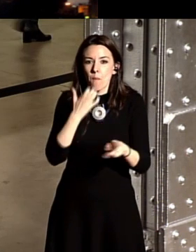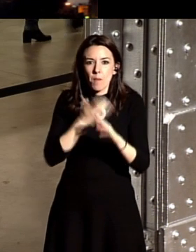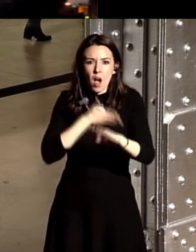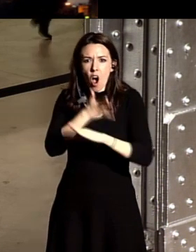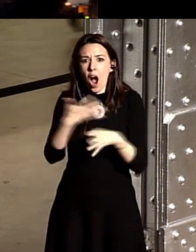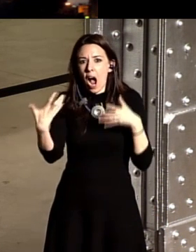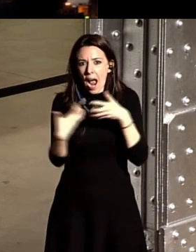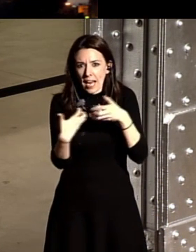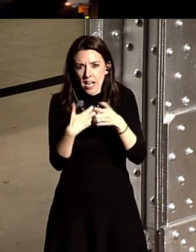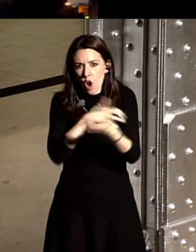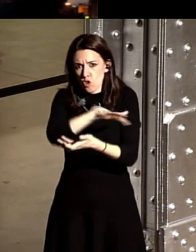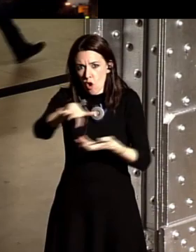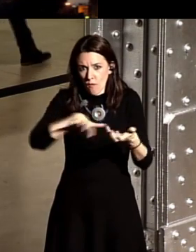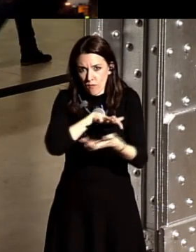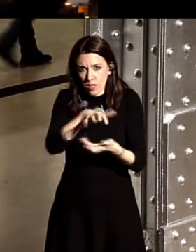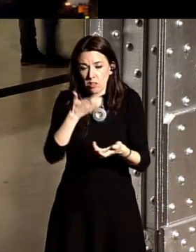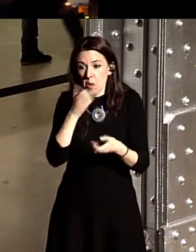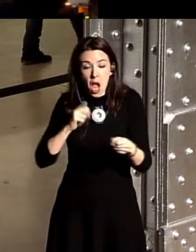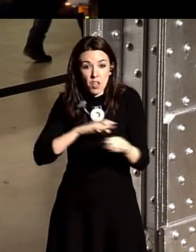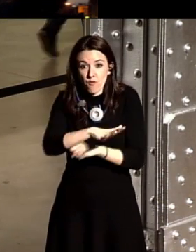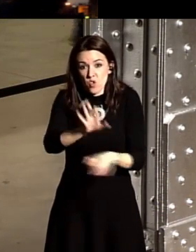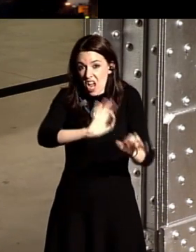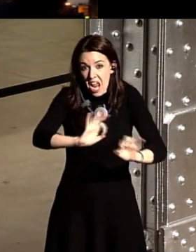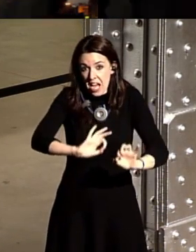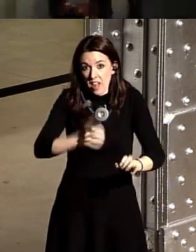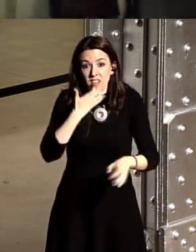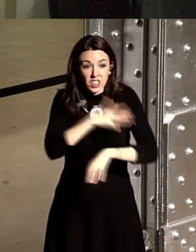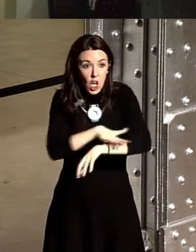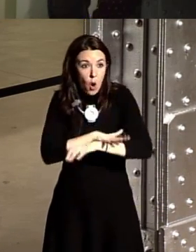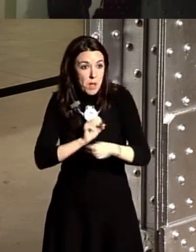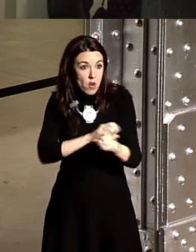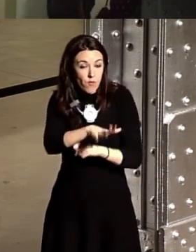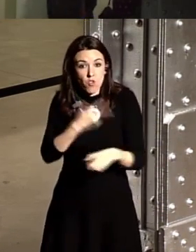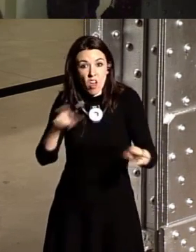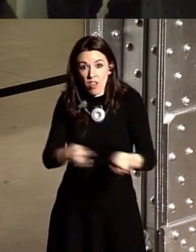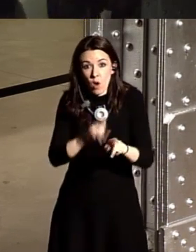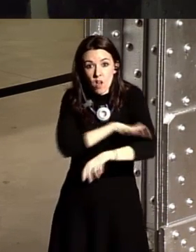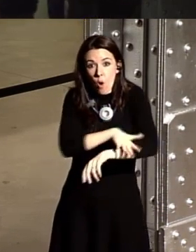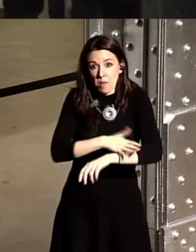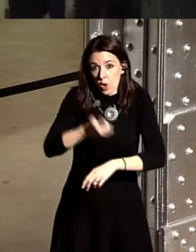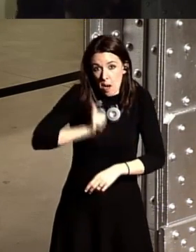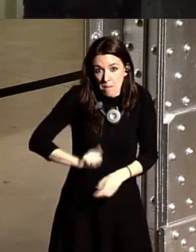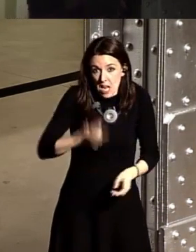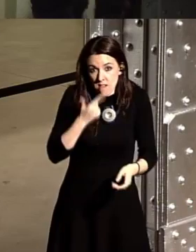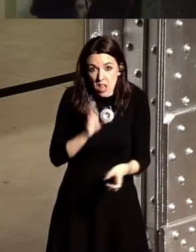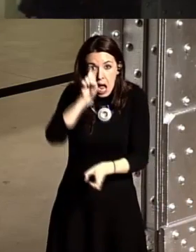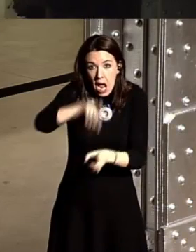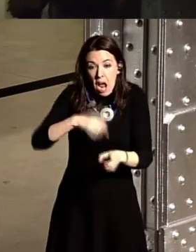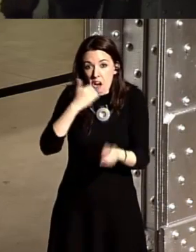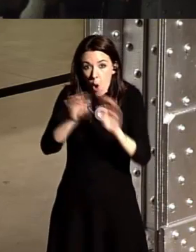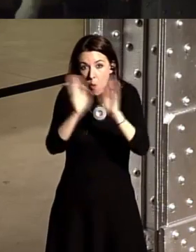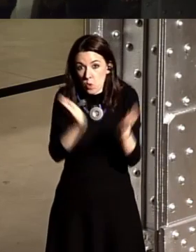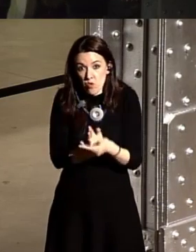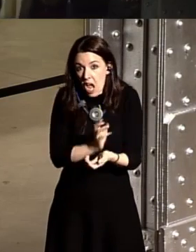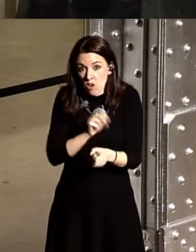conflicto, bueno, aquí no influyes a nadie. Y si influyes al gobierno da igual porque el gobierno es una porquería, no pinta nada en el concierto mundial.